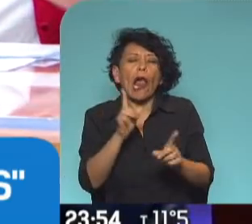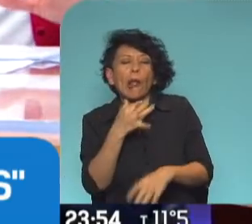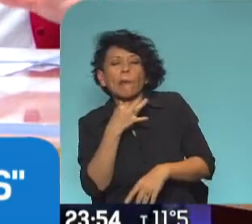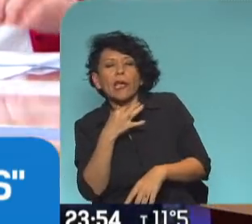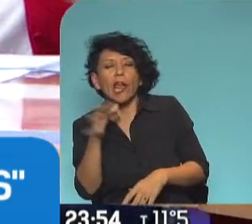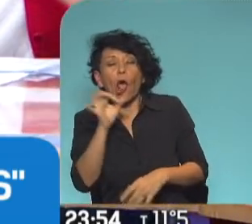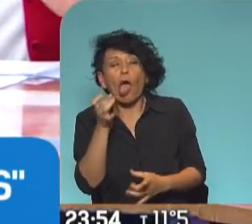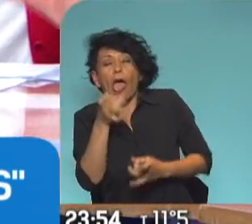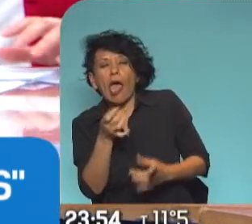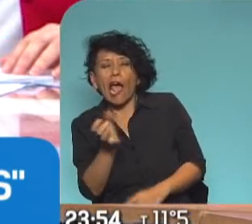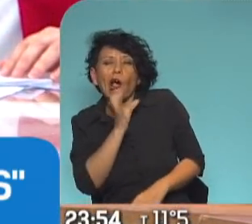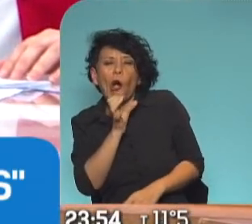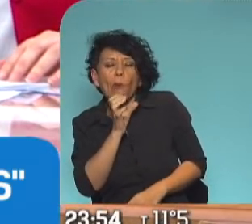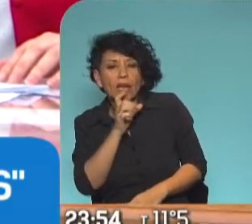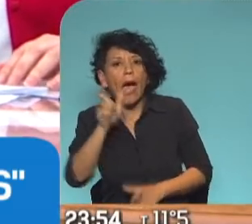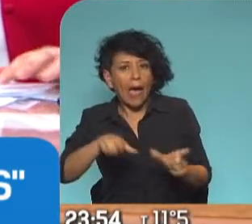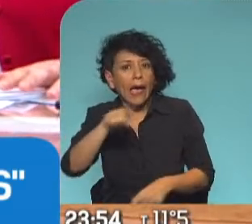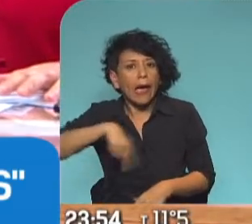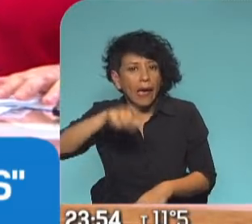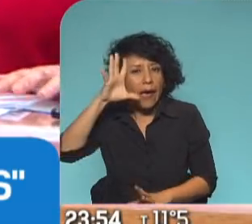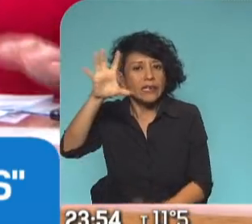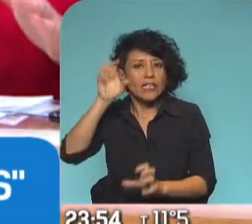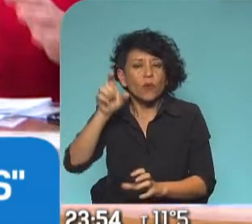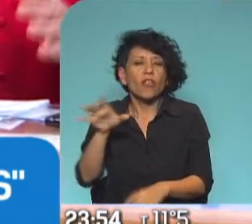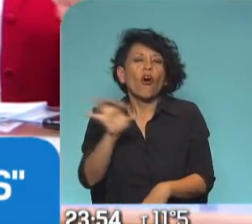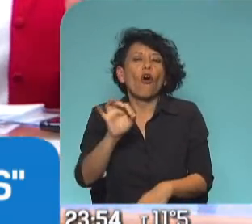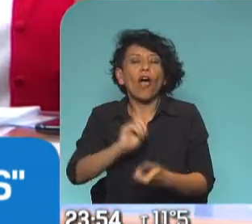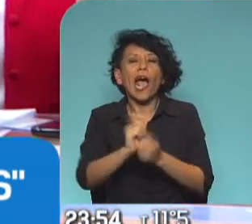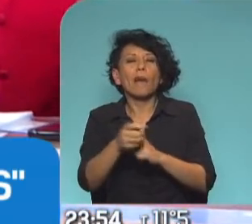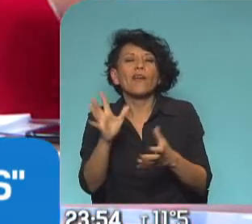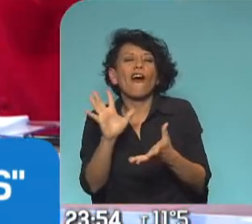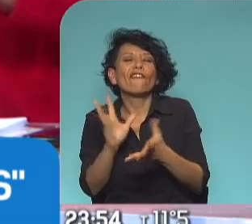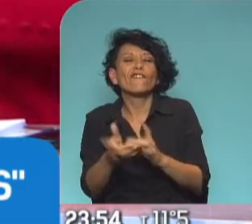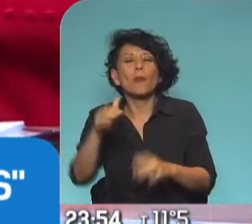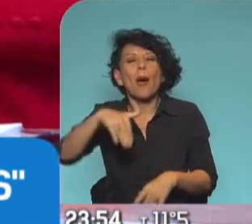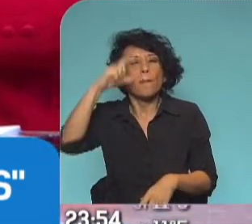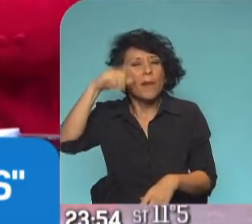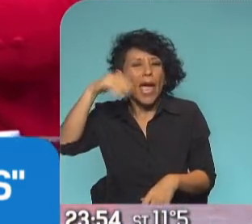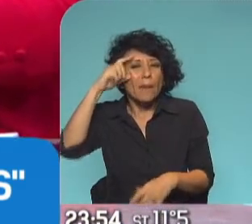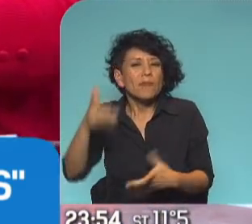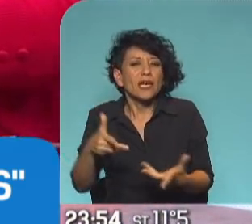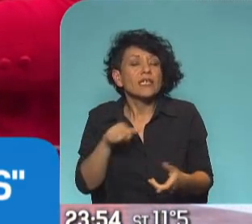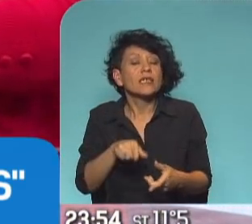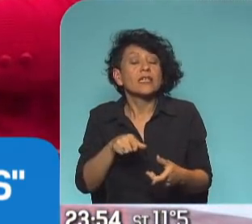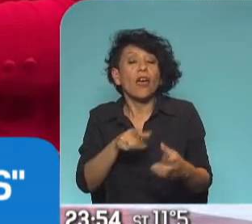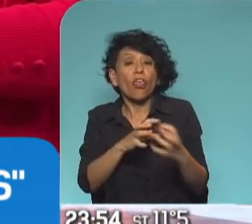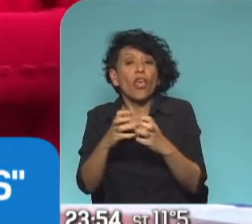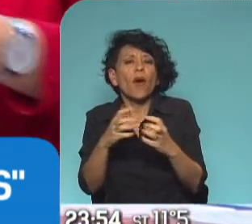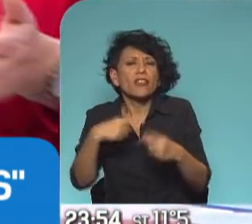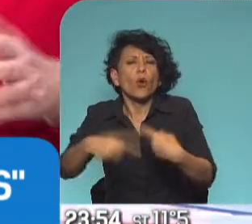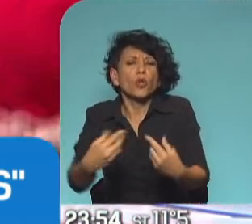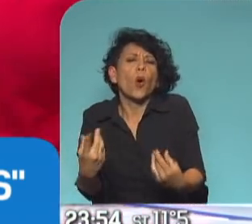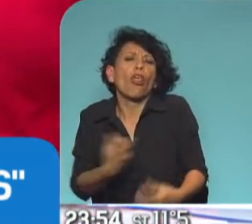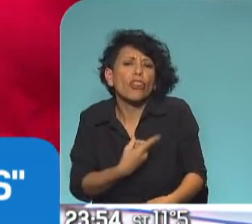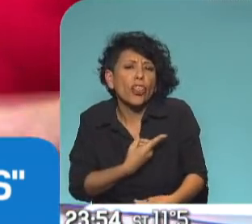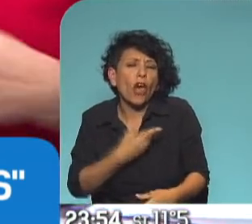alguna chicana graciosa, algo que se constituya en meme, porque después esto sigue, Claro. el debate sigue En esta en las época, redes el meme es la sociales. cosa ¿no? vinculada